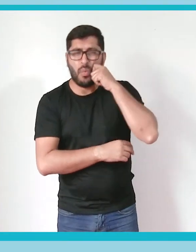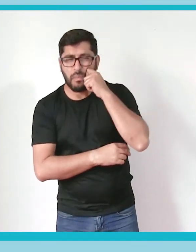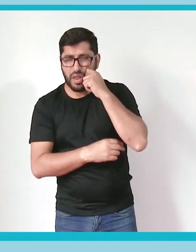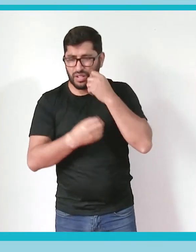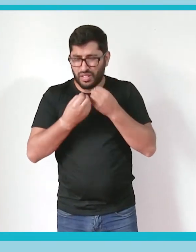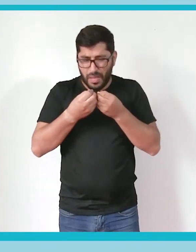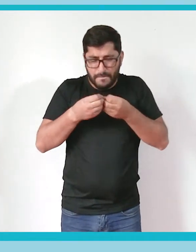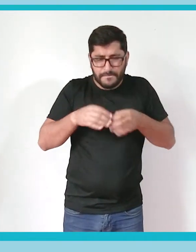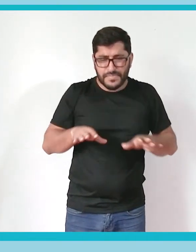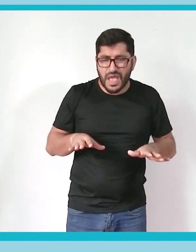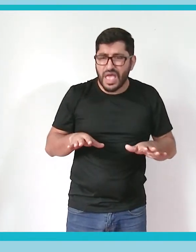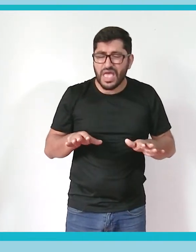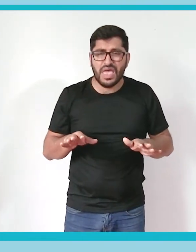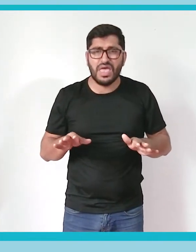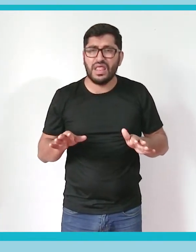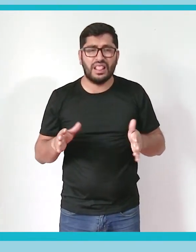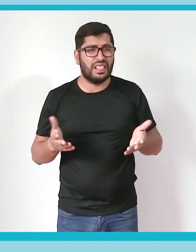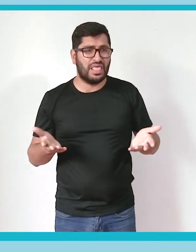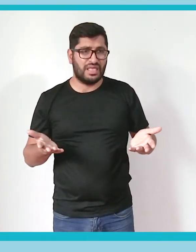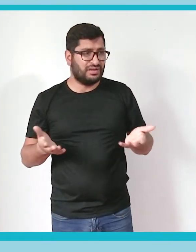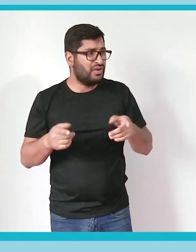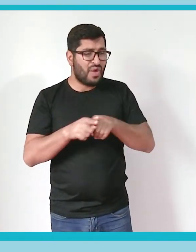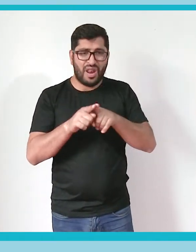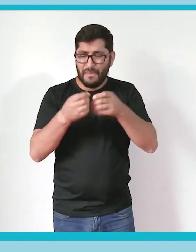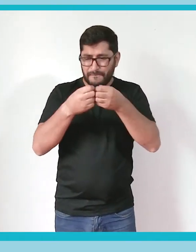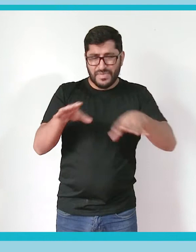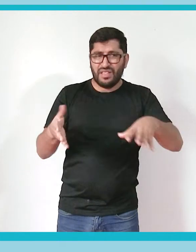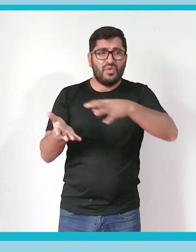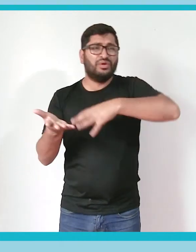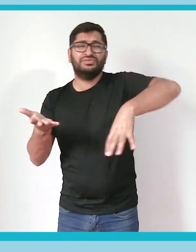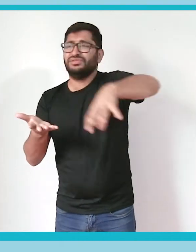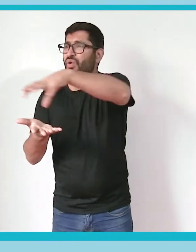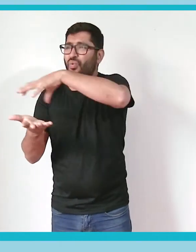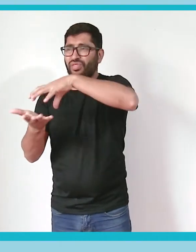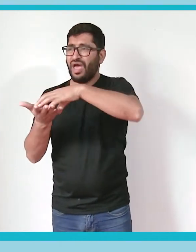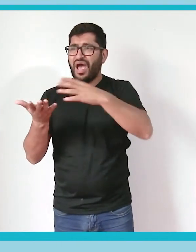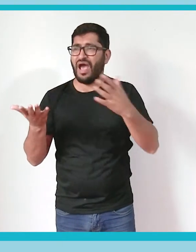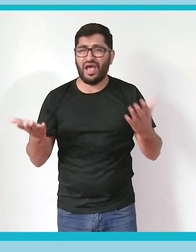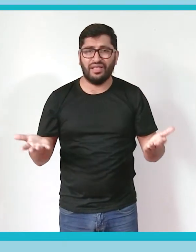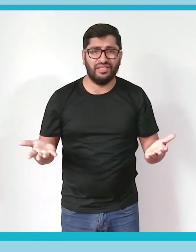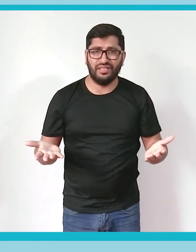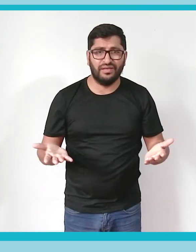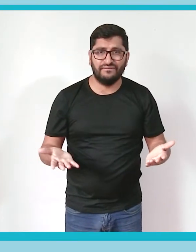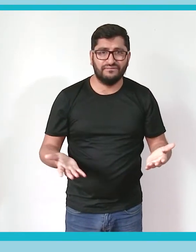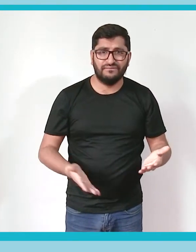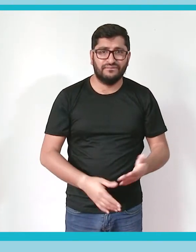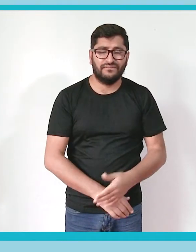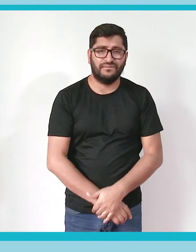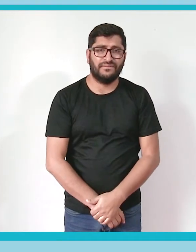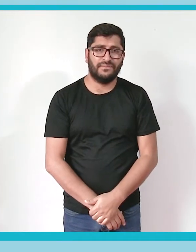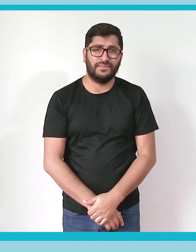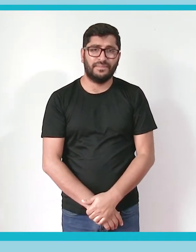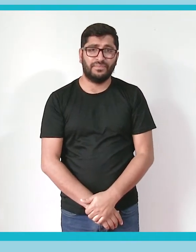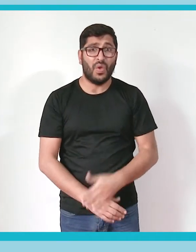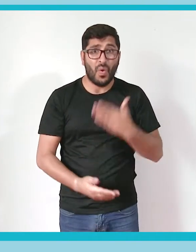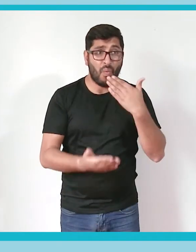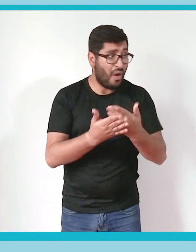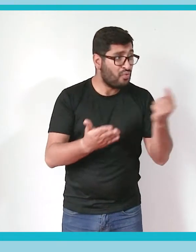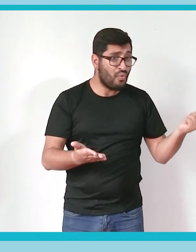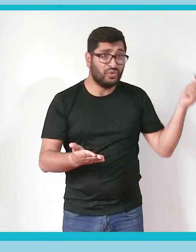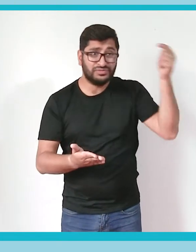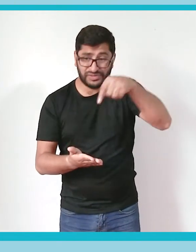de la humanidad también estamos perdiendo, se pierde en la ciudad. La familia indígena cuida a sus abuelos. Sí.